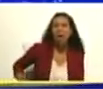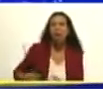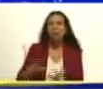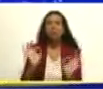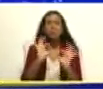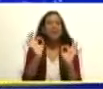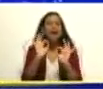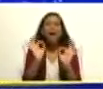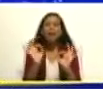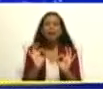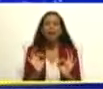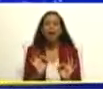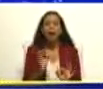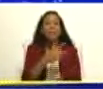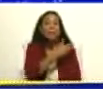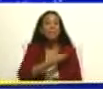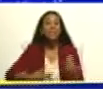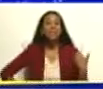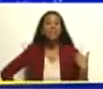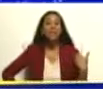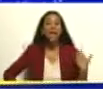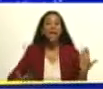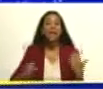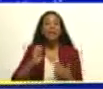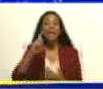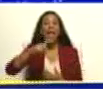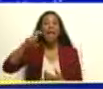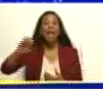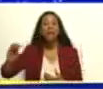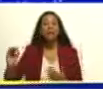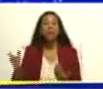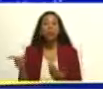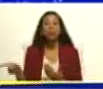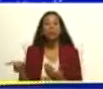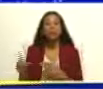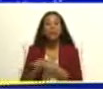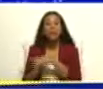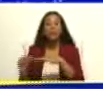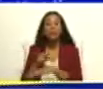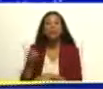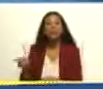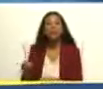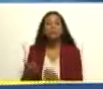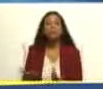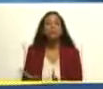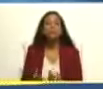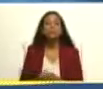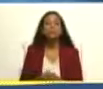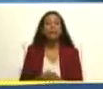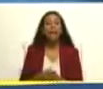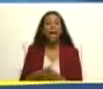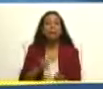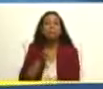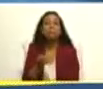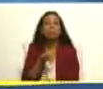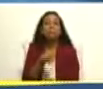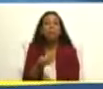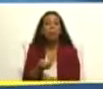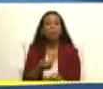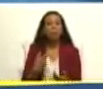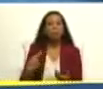del presidente títere de la ExxonMobil que está en Guyana y sus provocaciones. Las provocaciones que ha